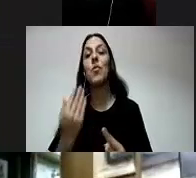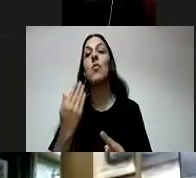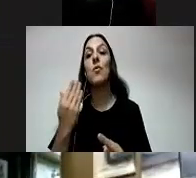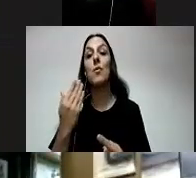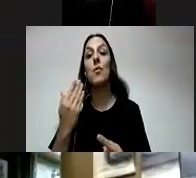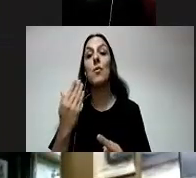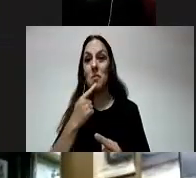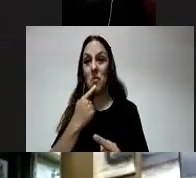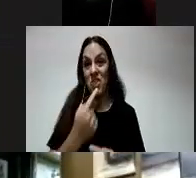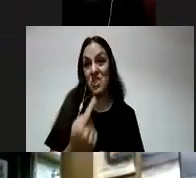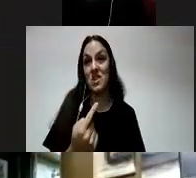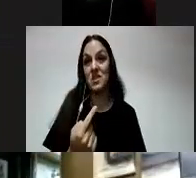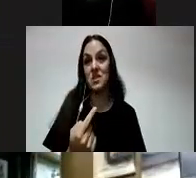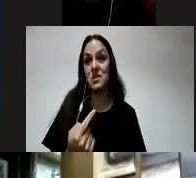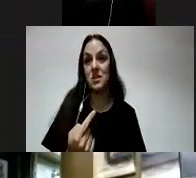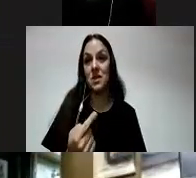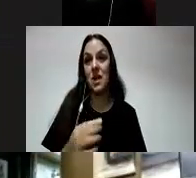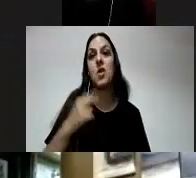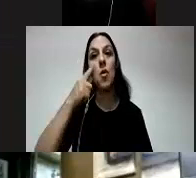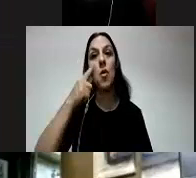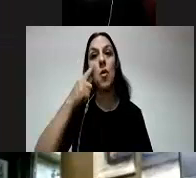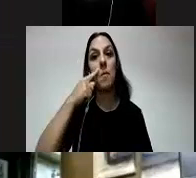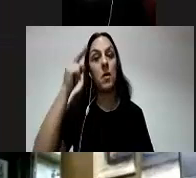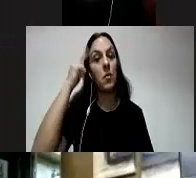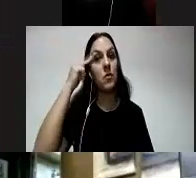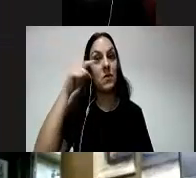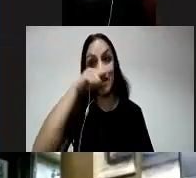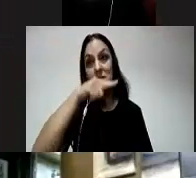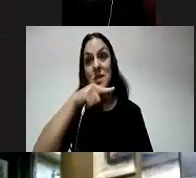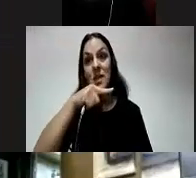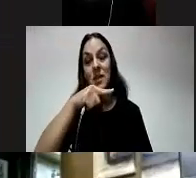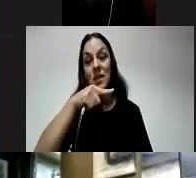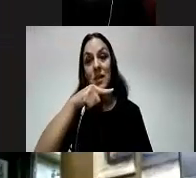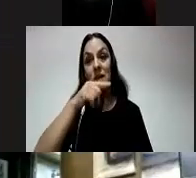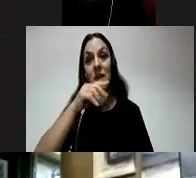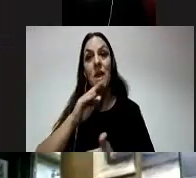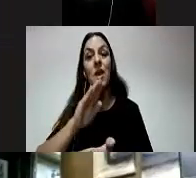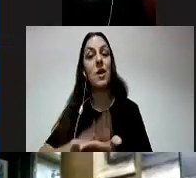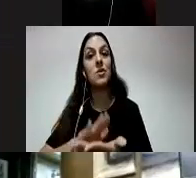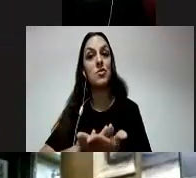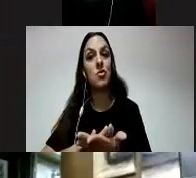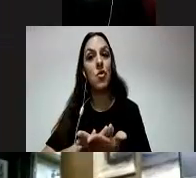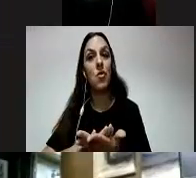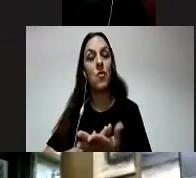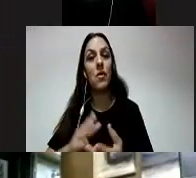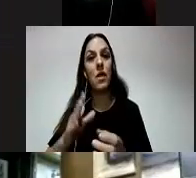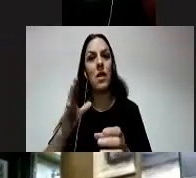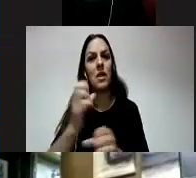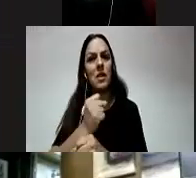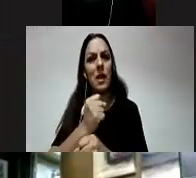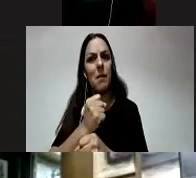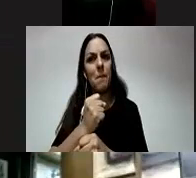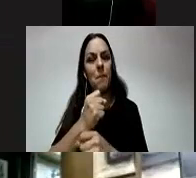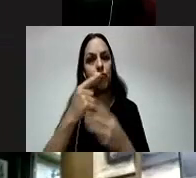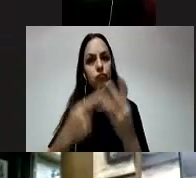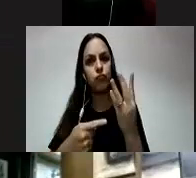mencionar que en el año 1997, con respecto a los transportes de corta distancia en